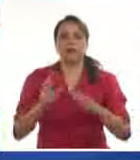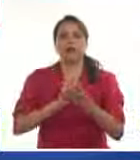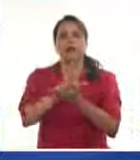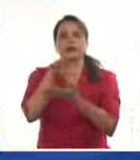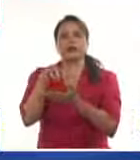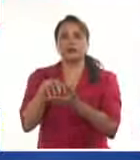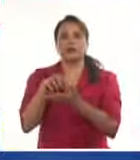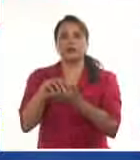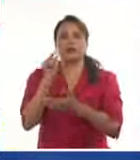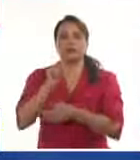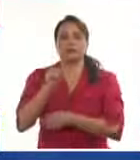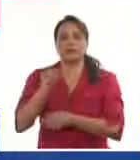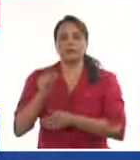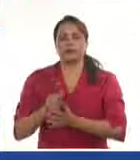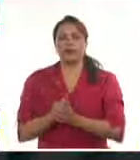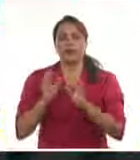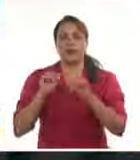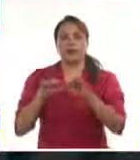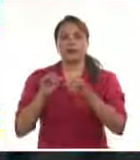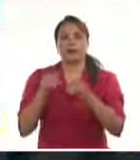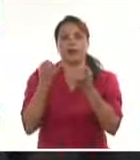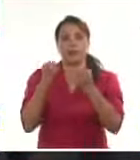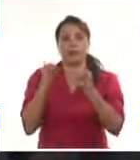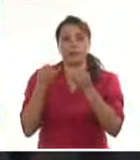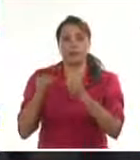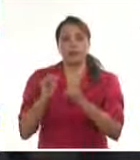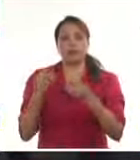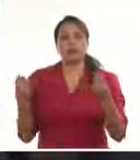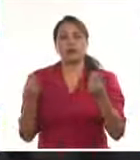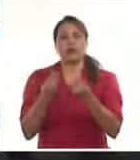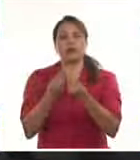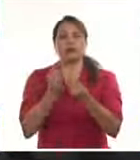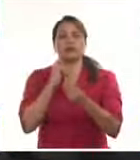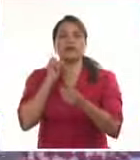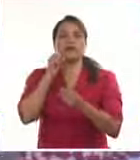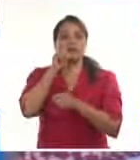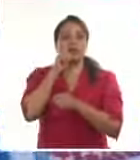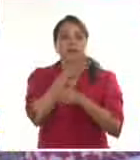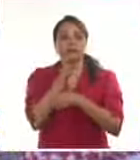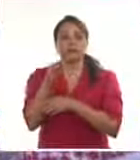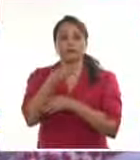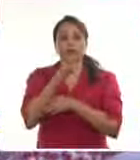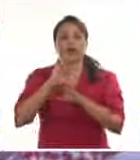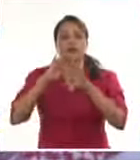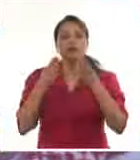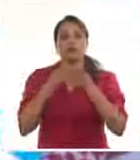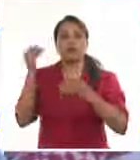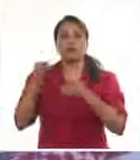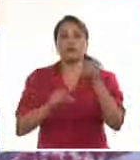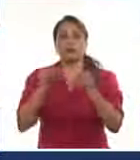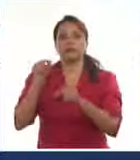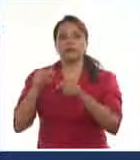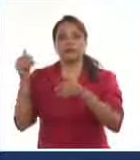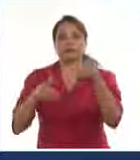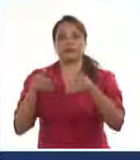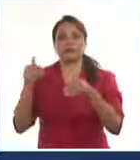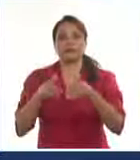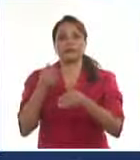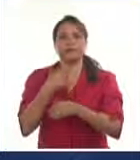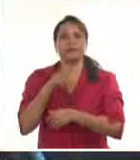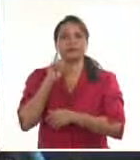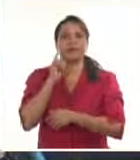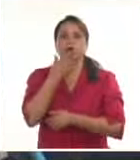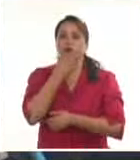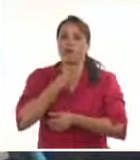refugiados. En el Parque de la Independencia, punto final del recorrido, los participantes escucharon las palabras de la nueva